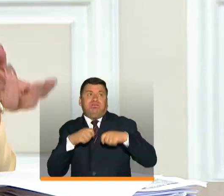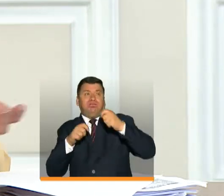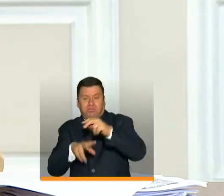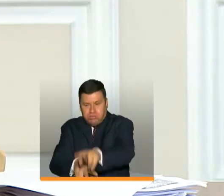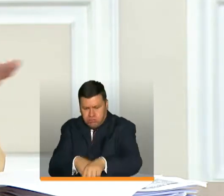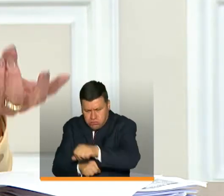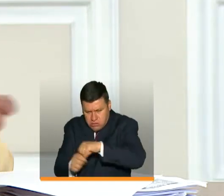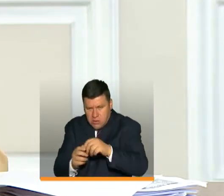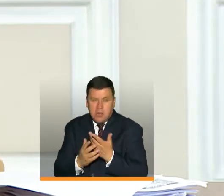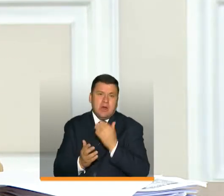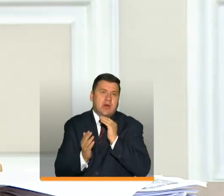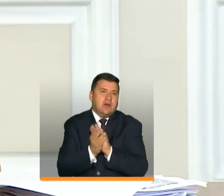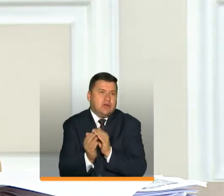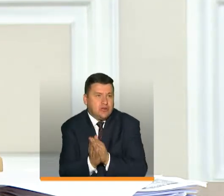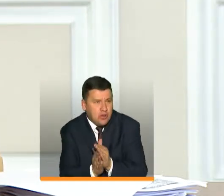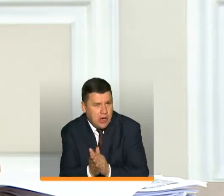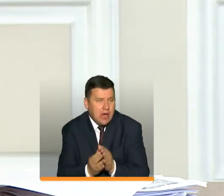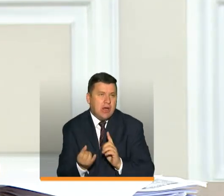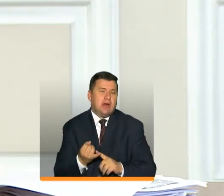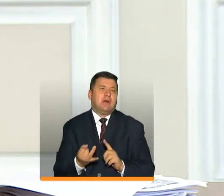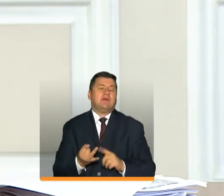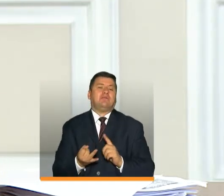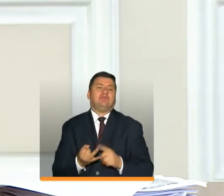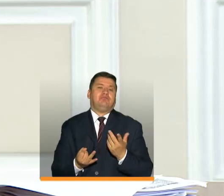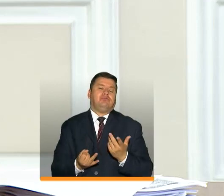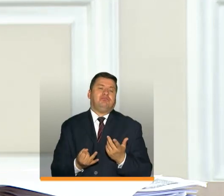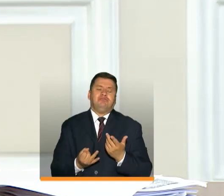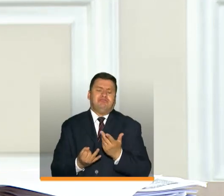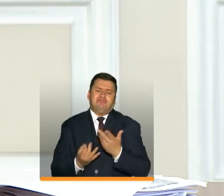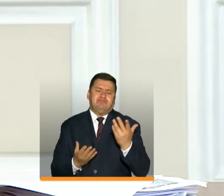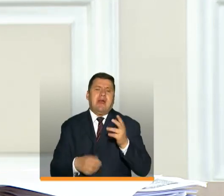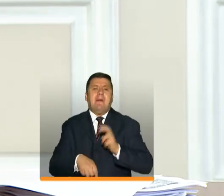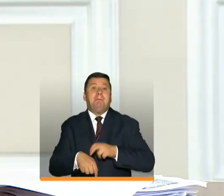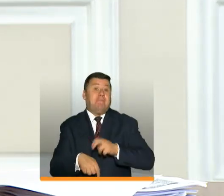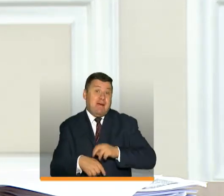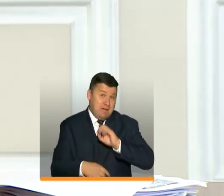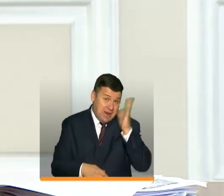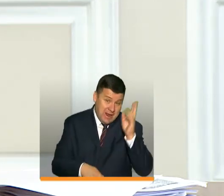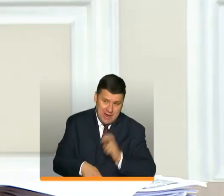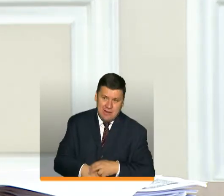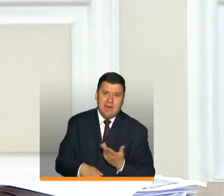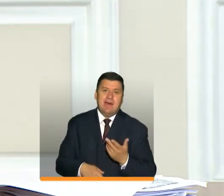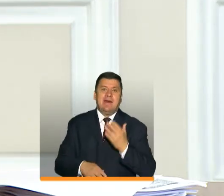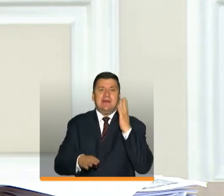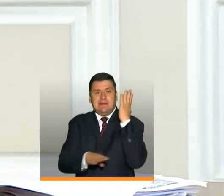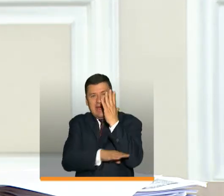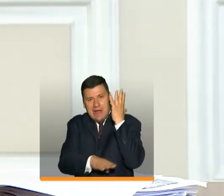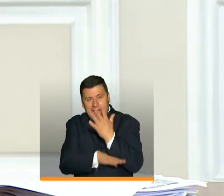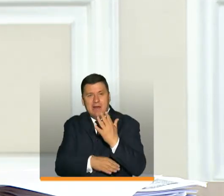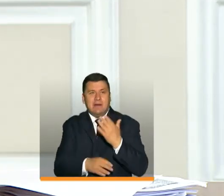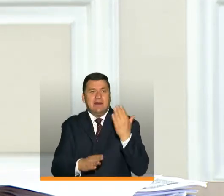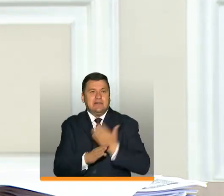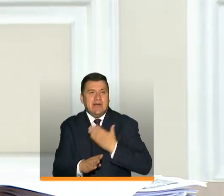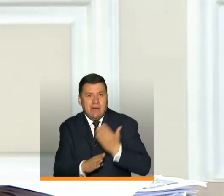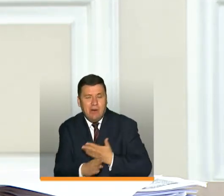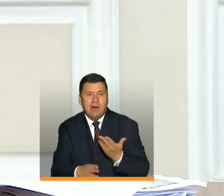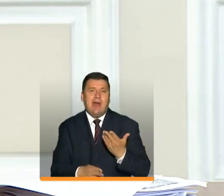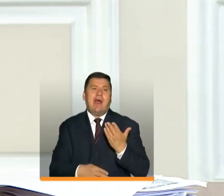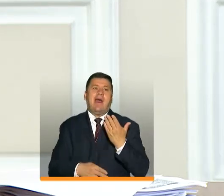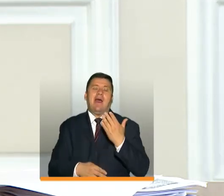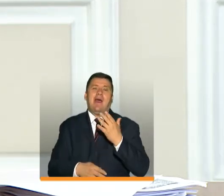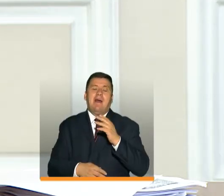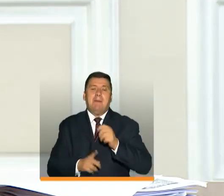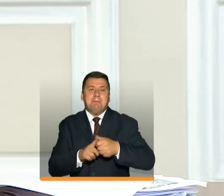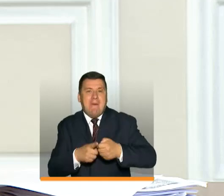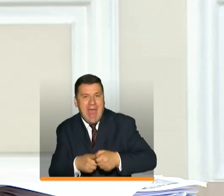productivas, el cacao, la industria la papa, por supuesto, la caña, la cebolla, el maíz. Una